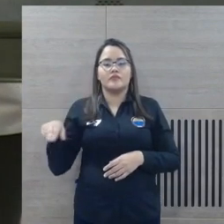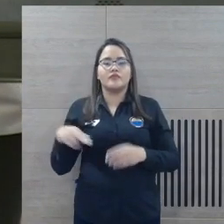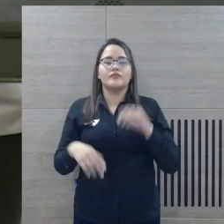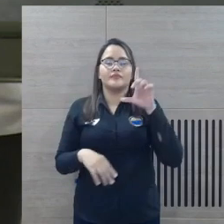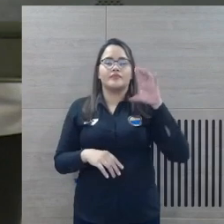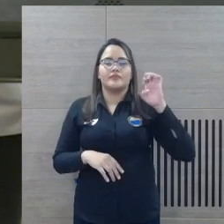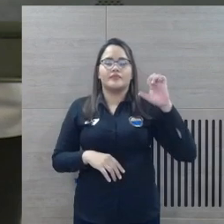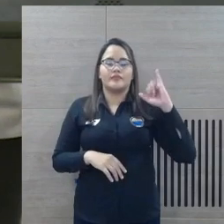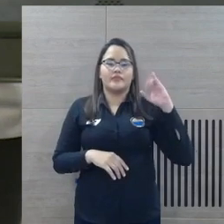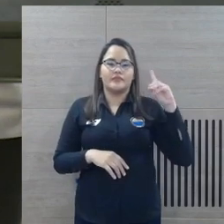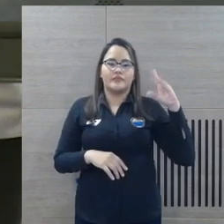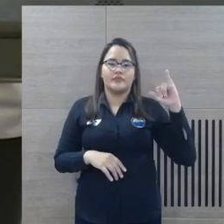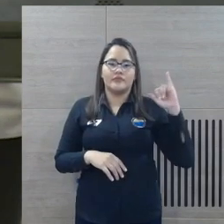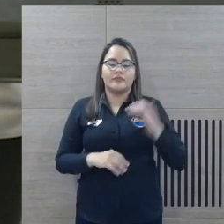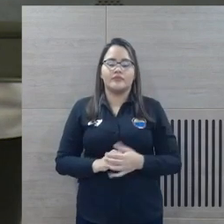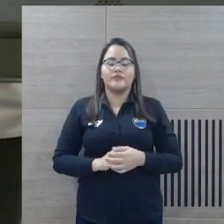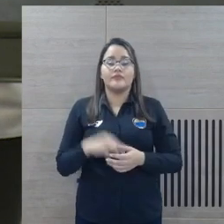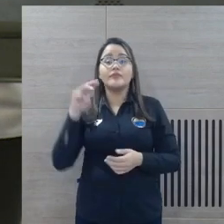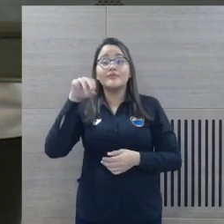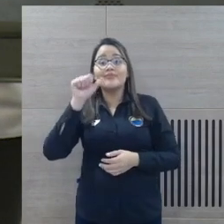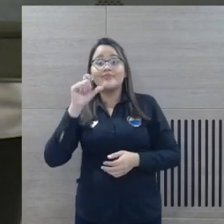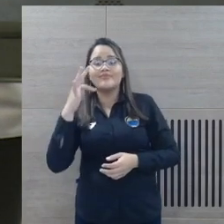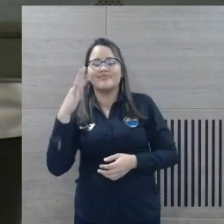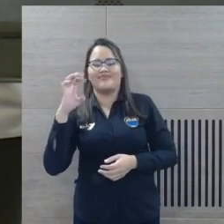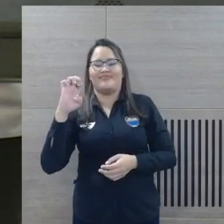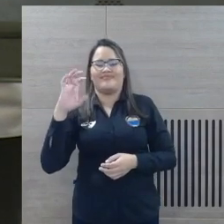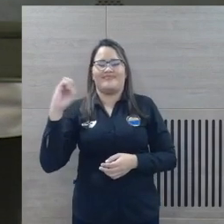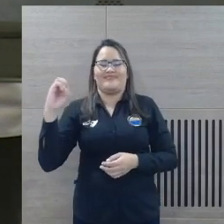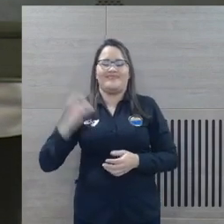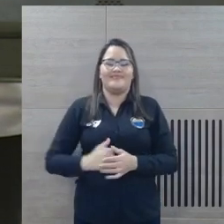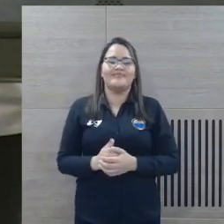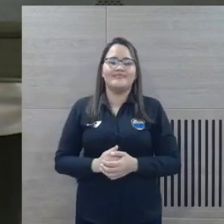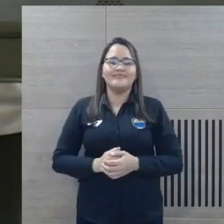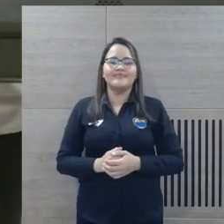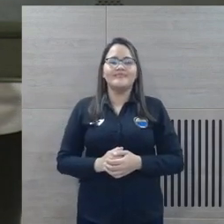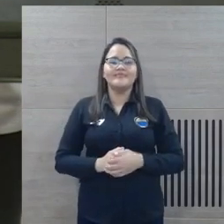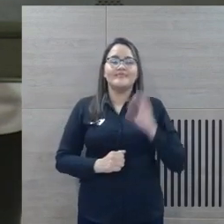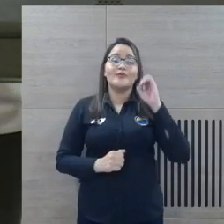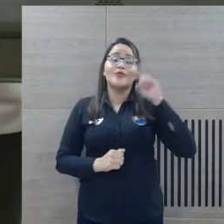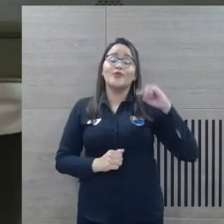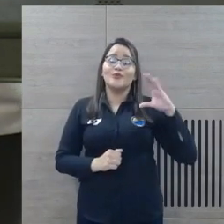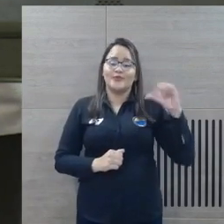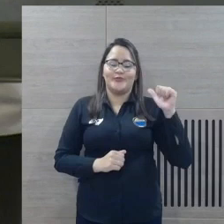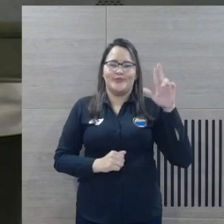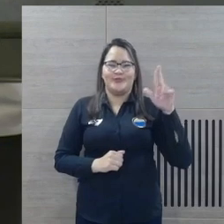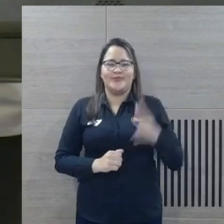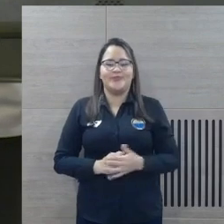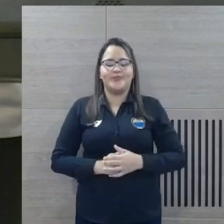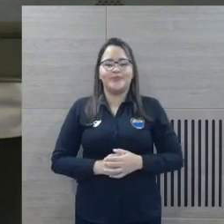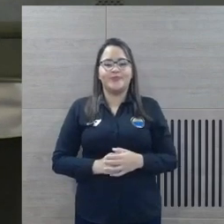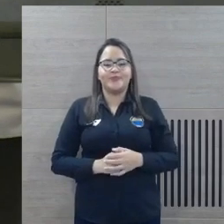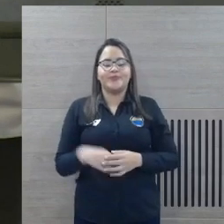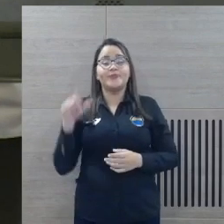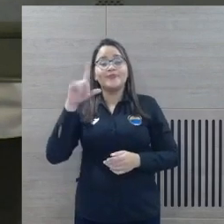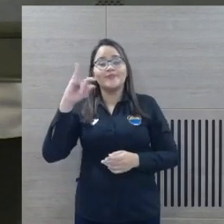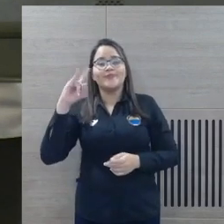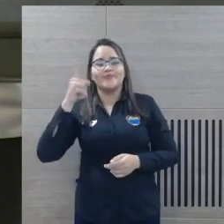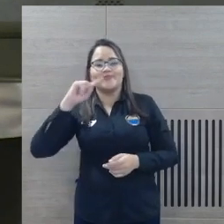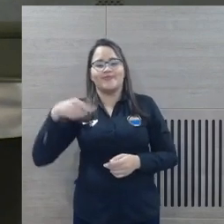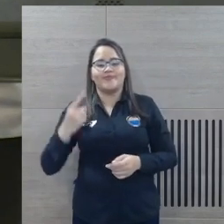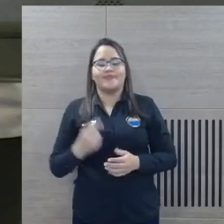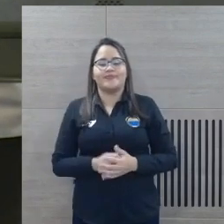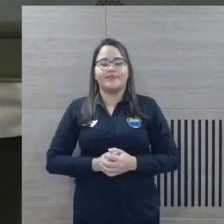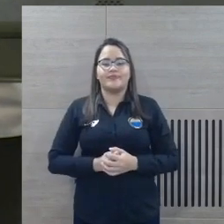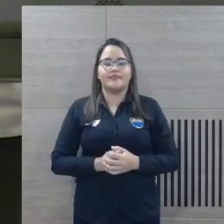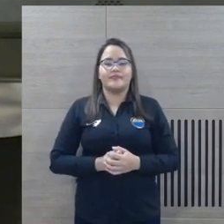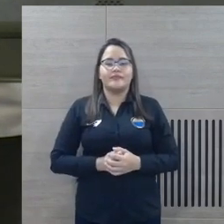Borges Rodríguez. Oscar Fernando Borrero Pardo. Luis José Durán Corzo. Adriana Carolina